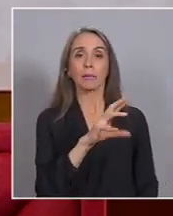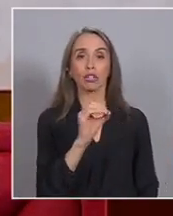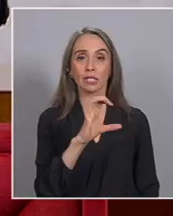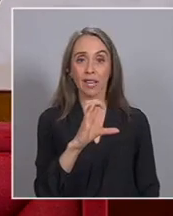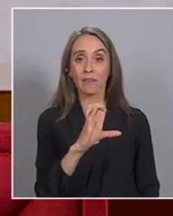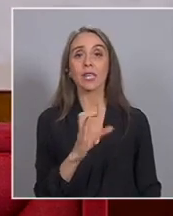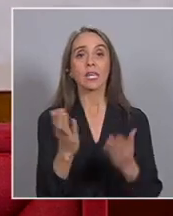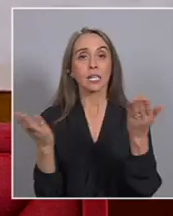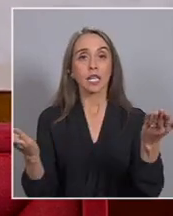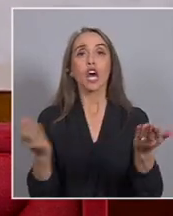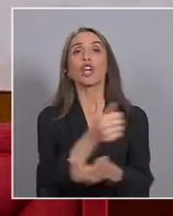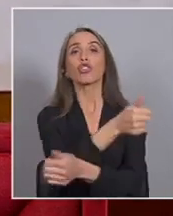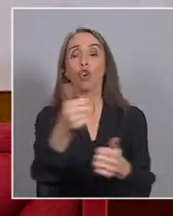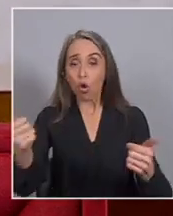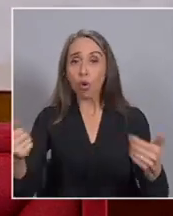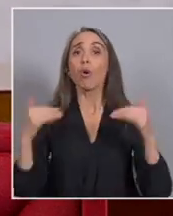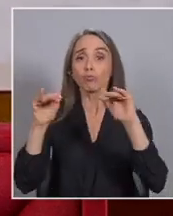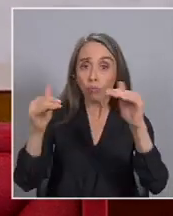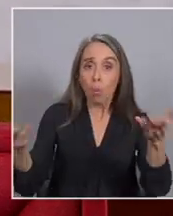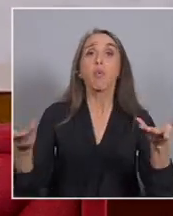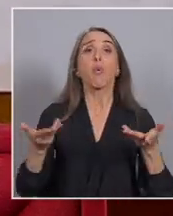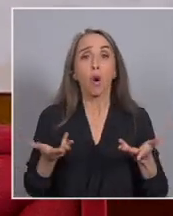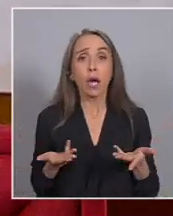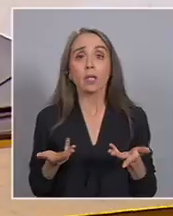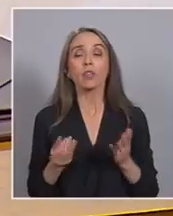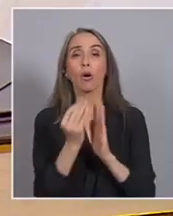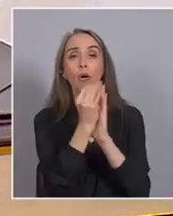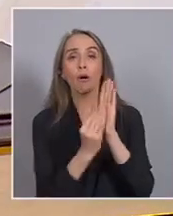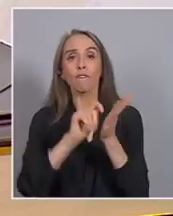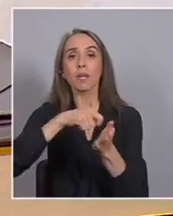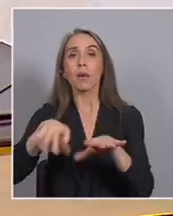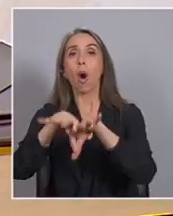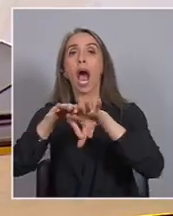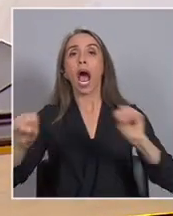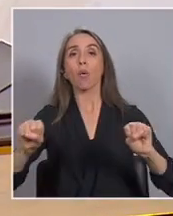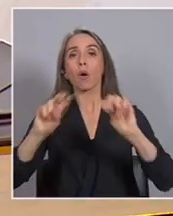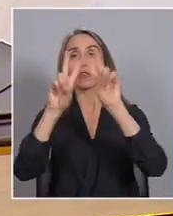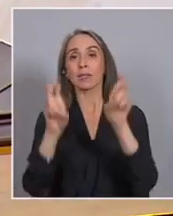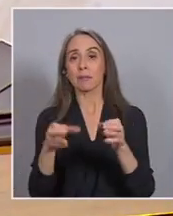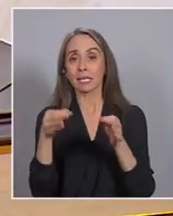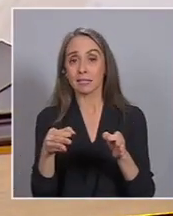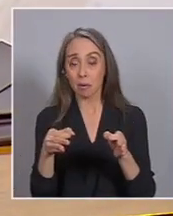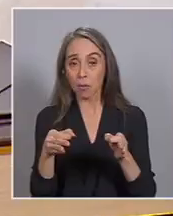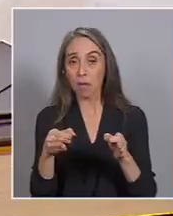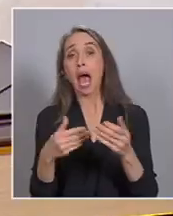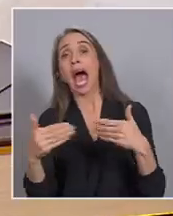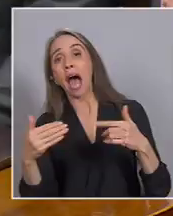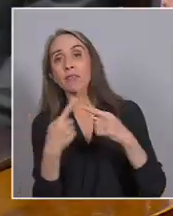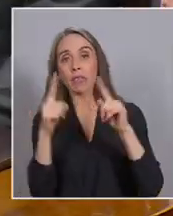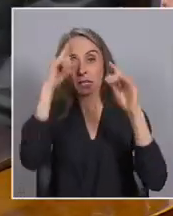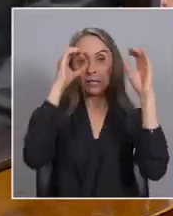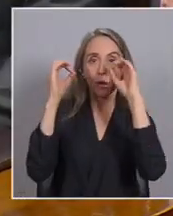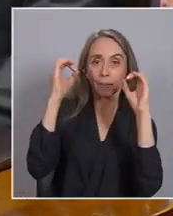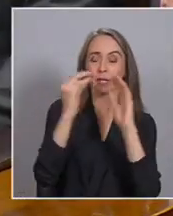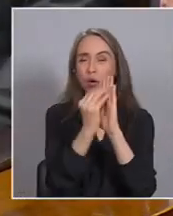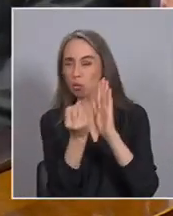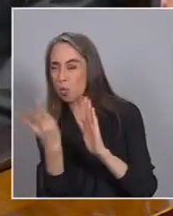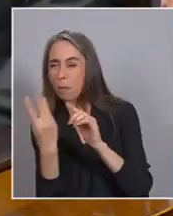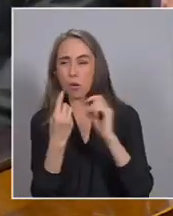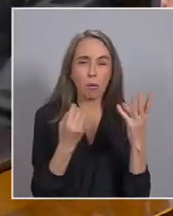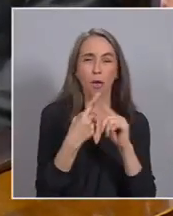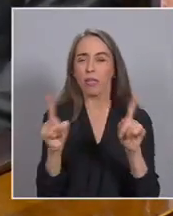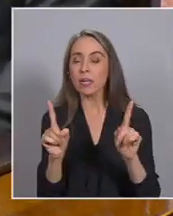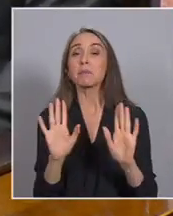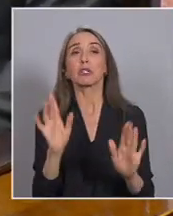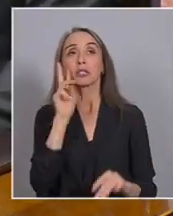todos quienes han manifestado su disposición para poder tener un acuerdo en esta materia. Podremos tener a veces diferencias de número, pero no me cabe ninguna